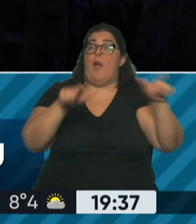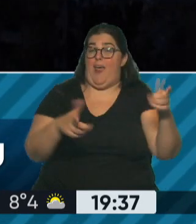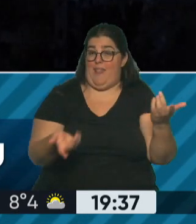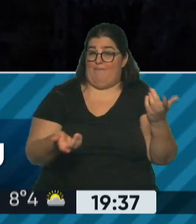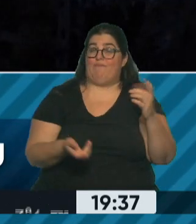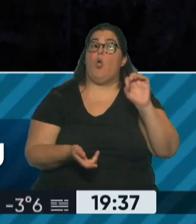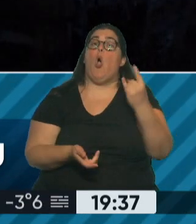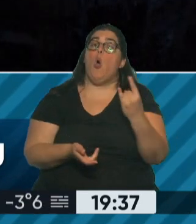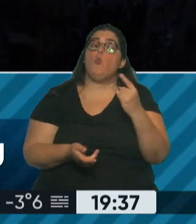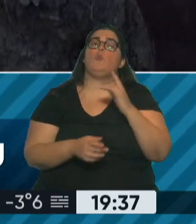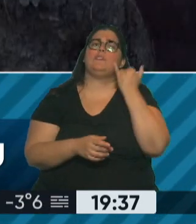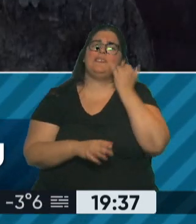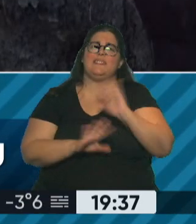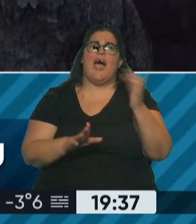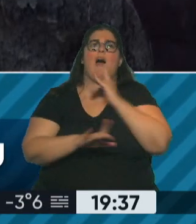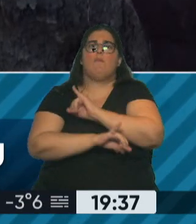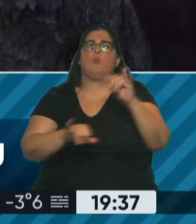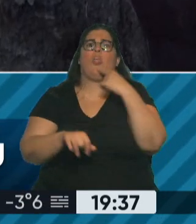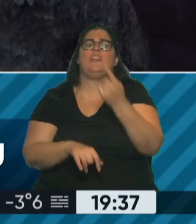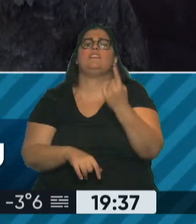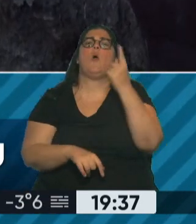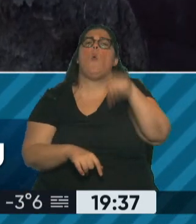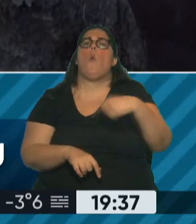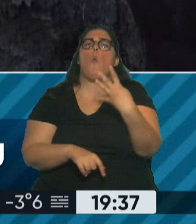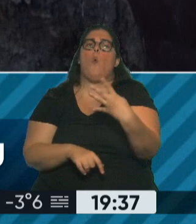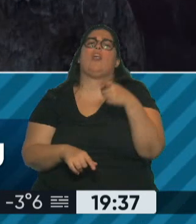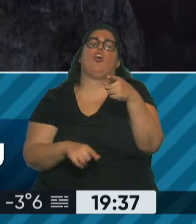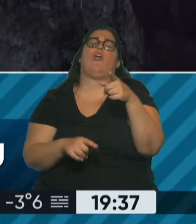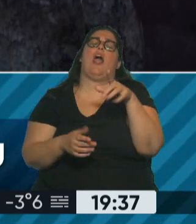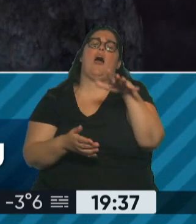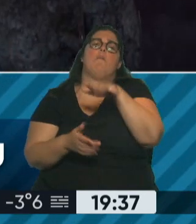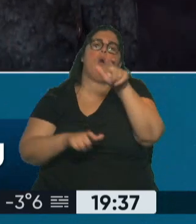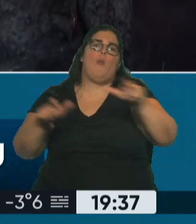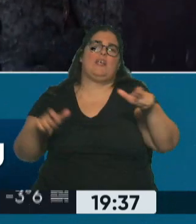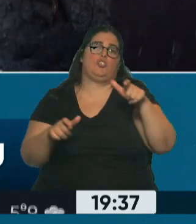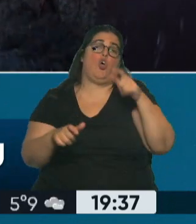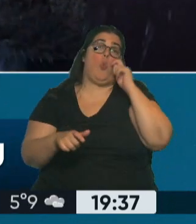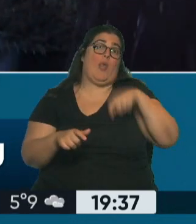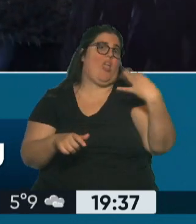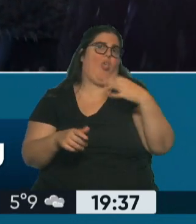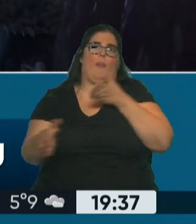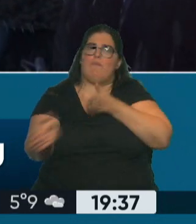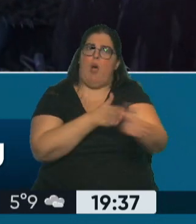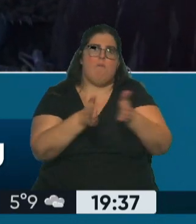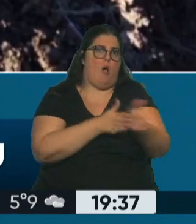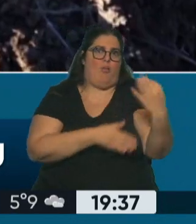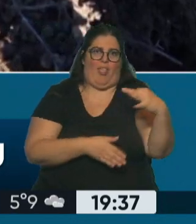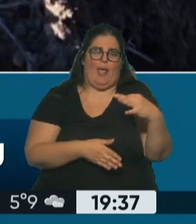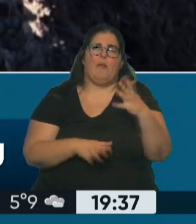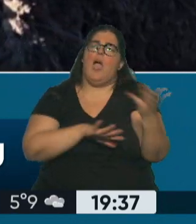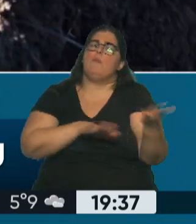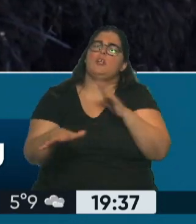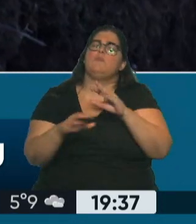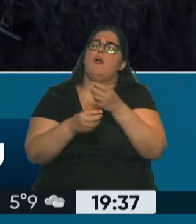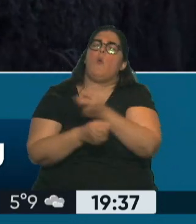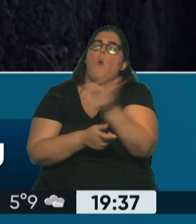que 1/4 de la población ucraniana debió desplazarse desde el comienzo de la guerra. Aproximado? Son